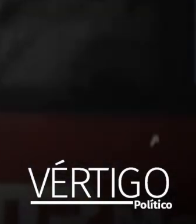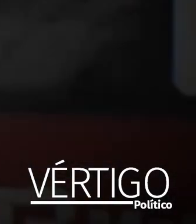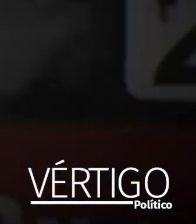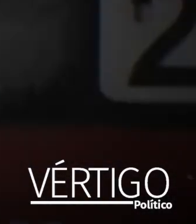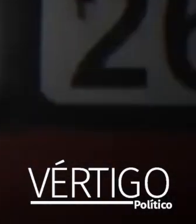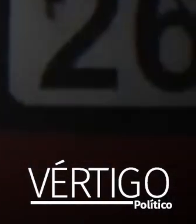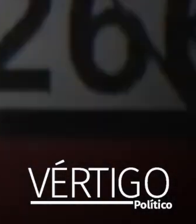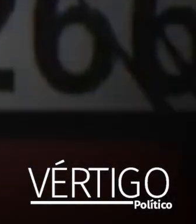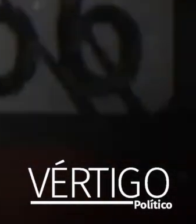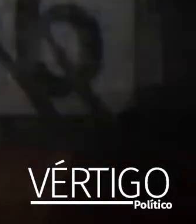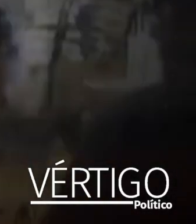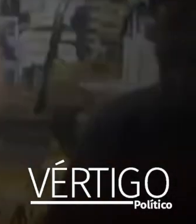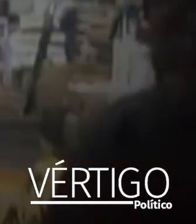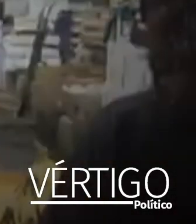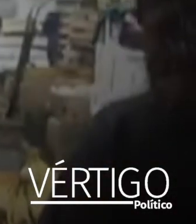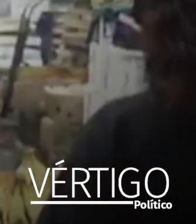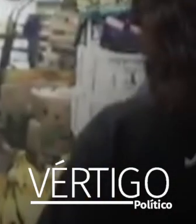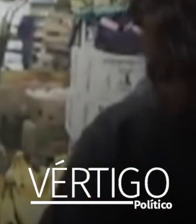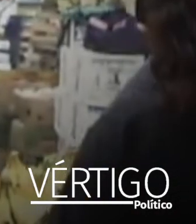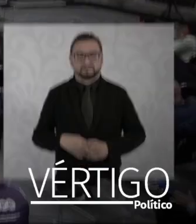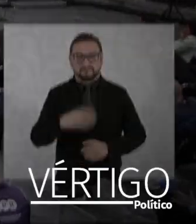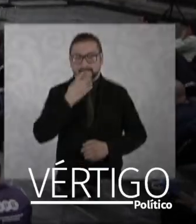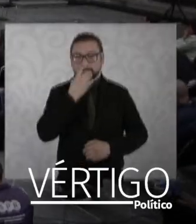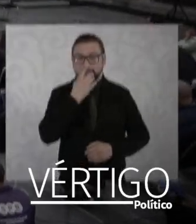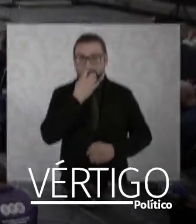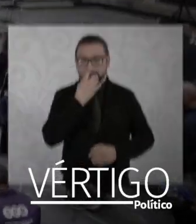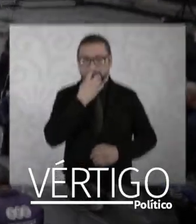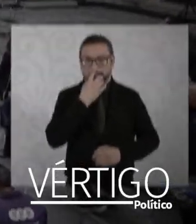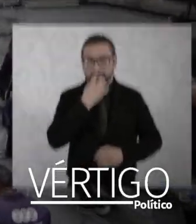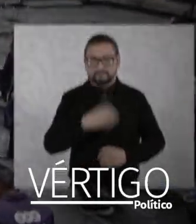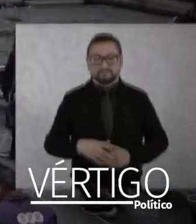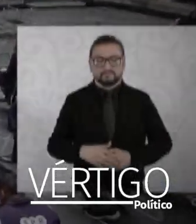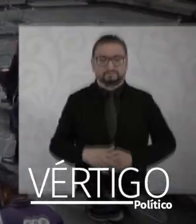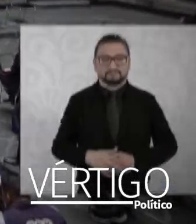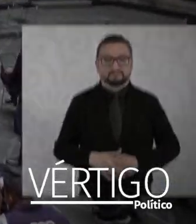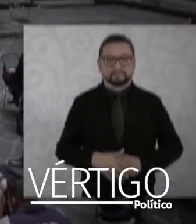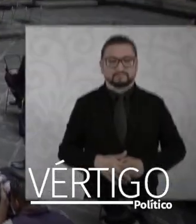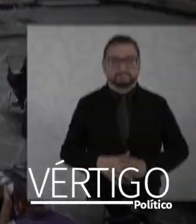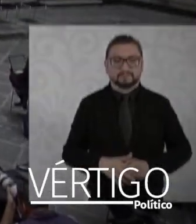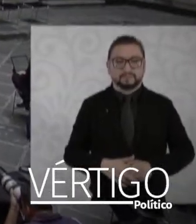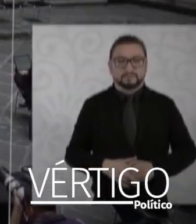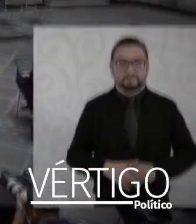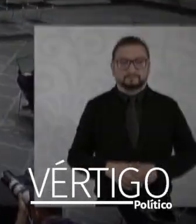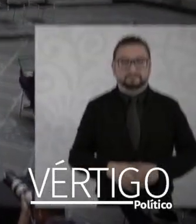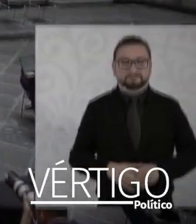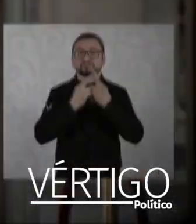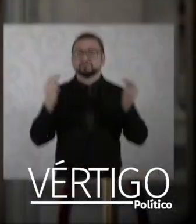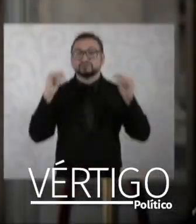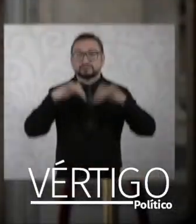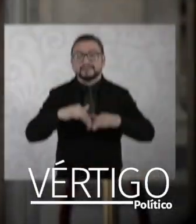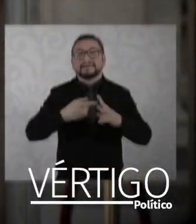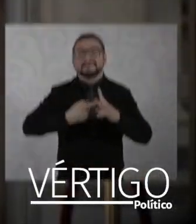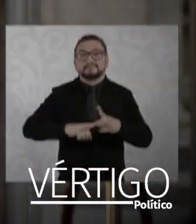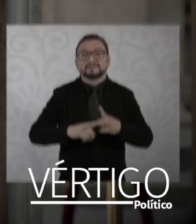necesita ofrecer mayor seguridad a las empresas y al comercio y certeza jurídica a los inversionistas. La situación geopolítica